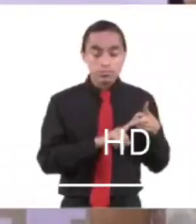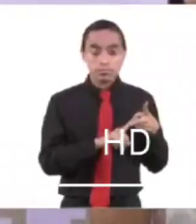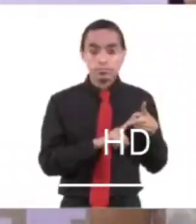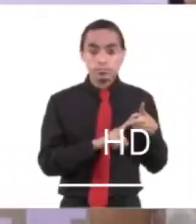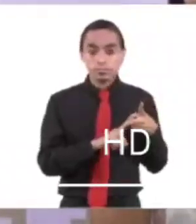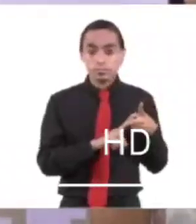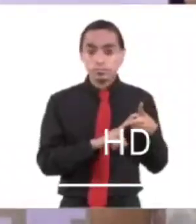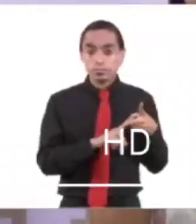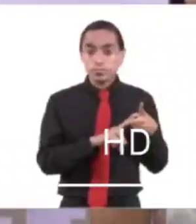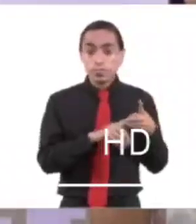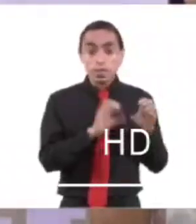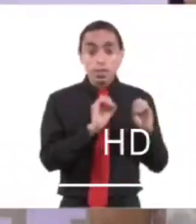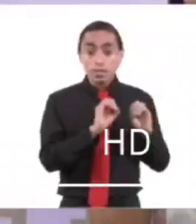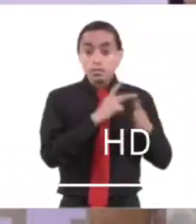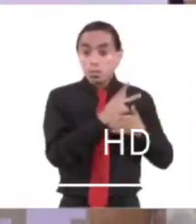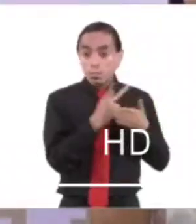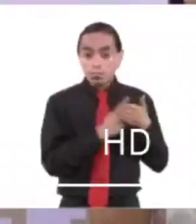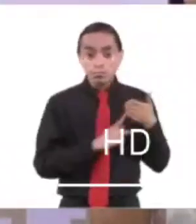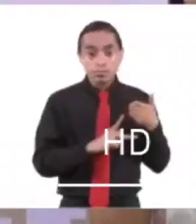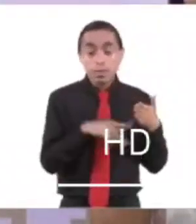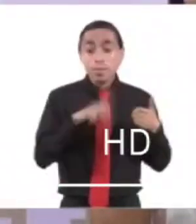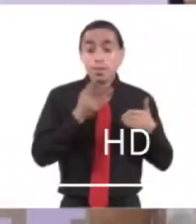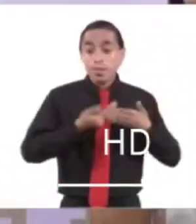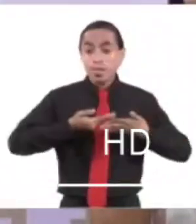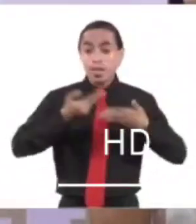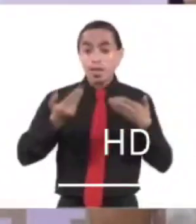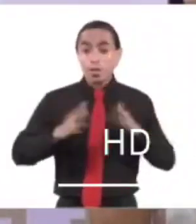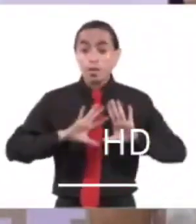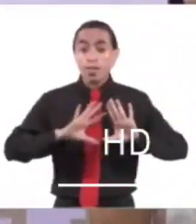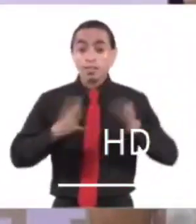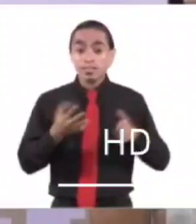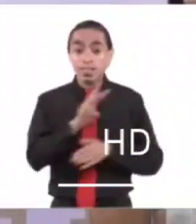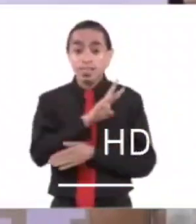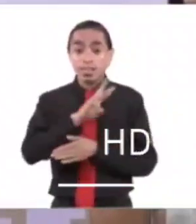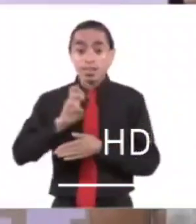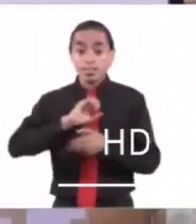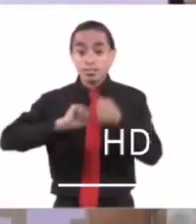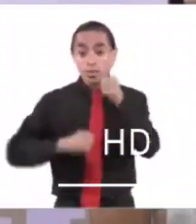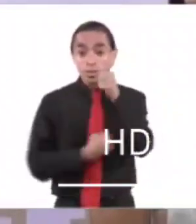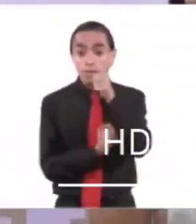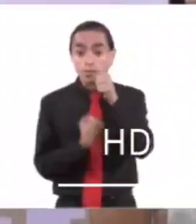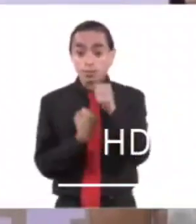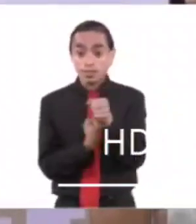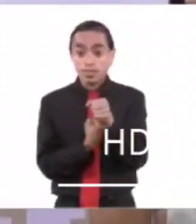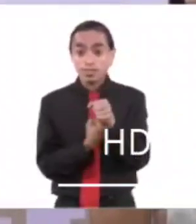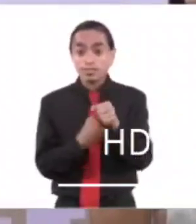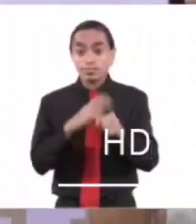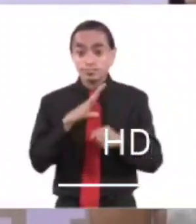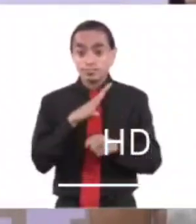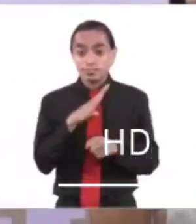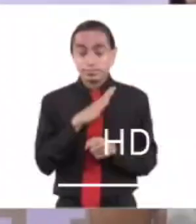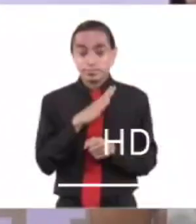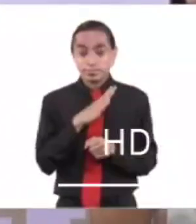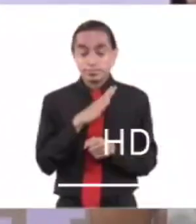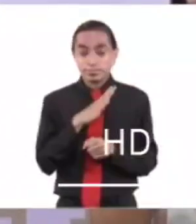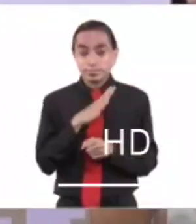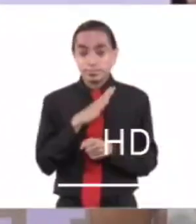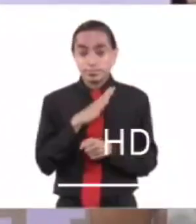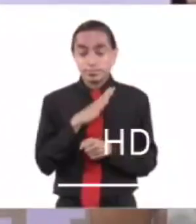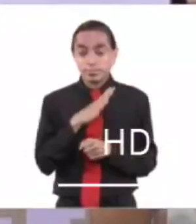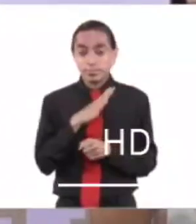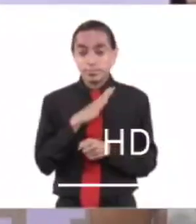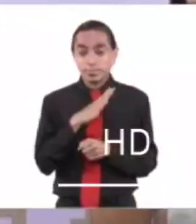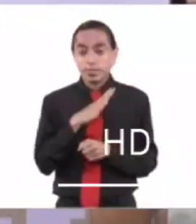0 proyectos y ahora tenemos 300 pilares en toda la ciudad donde se